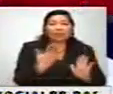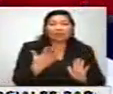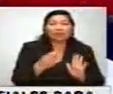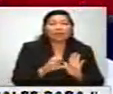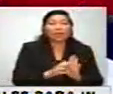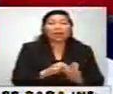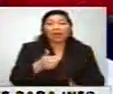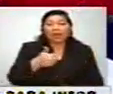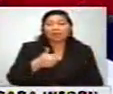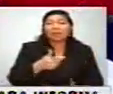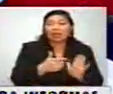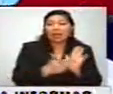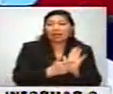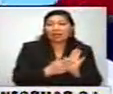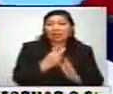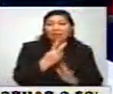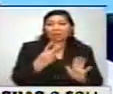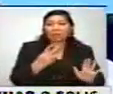75, literal A, de la ley